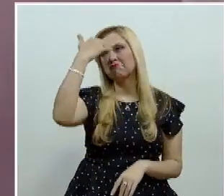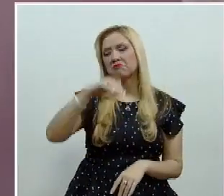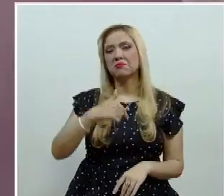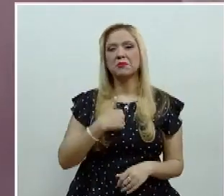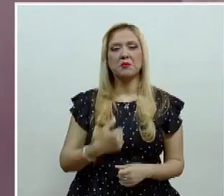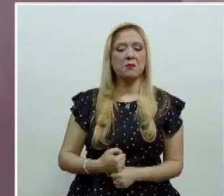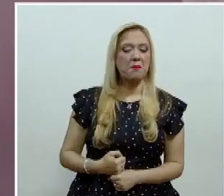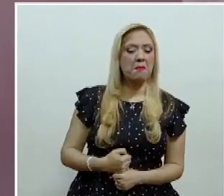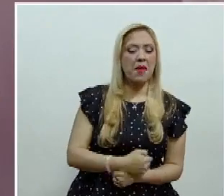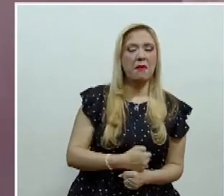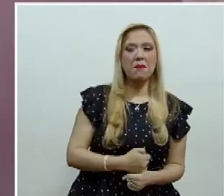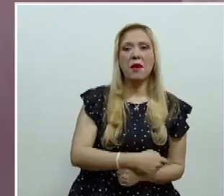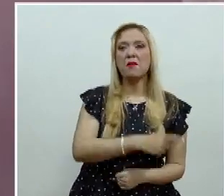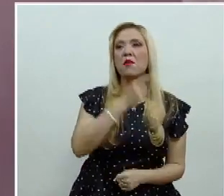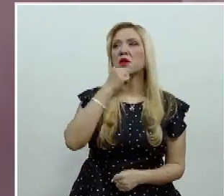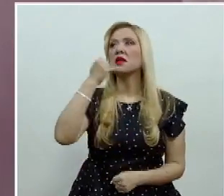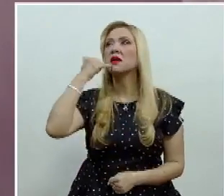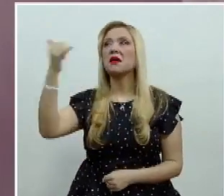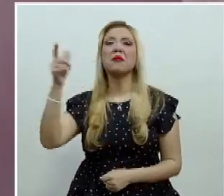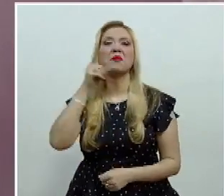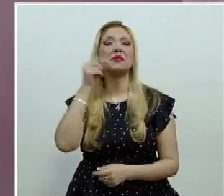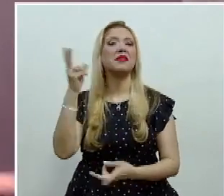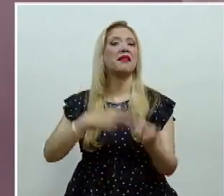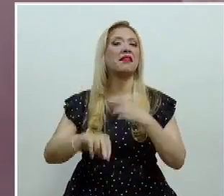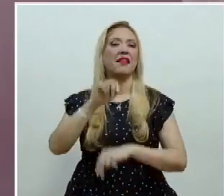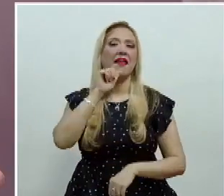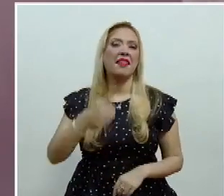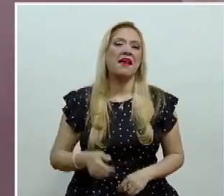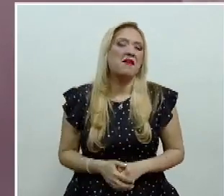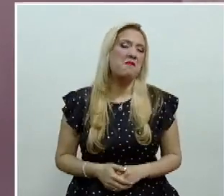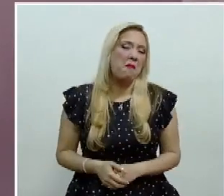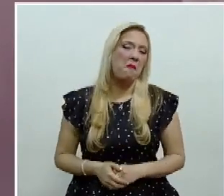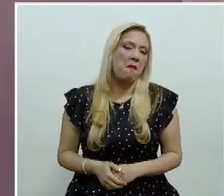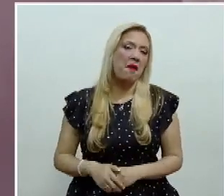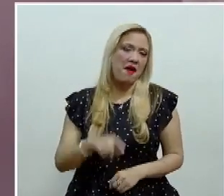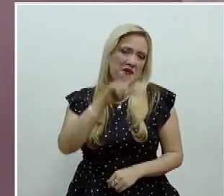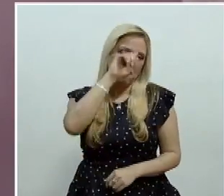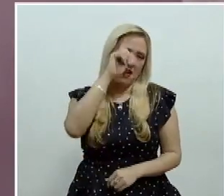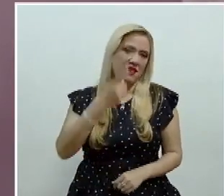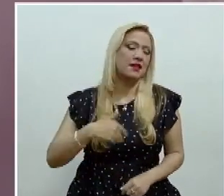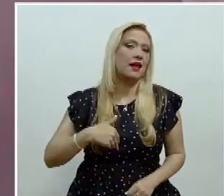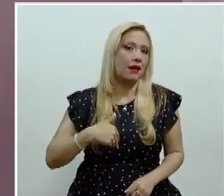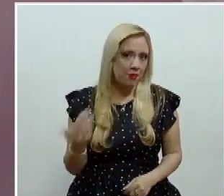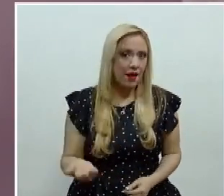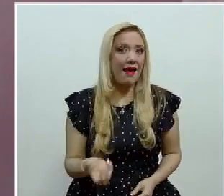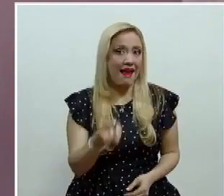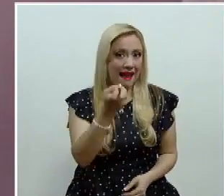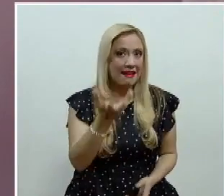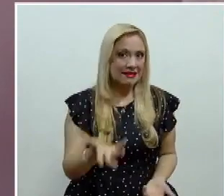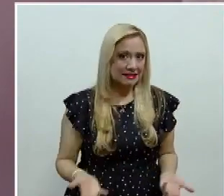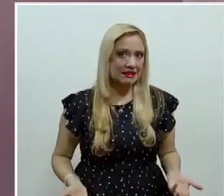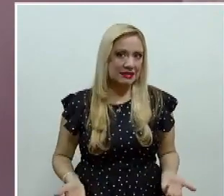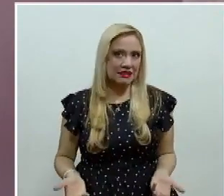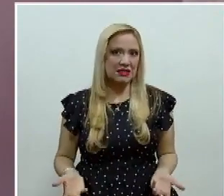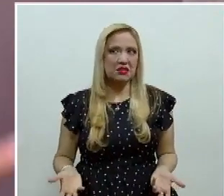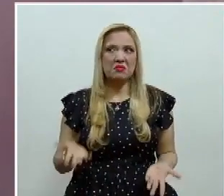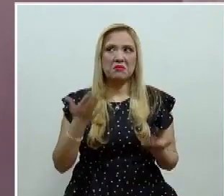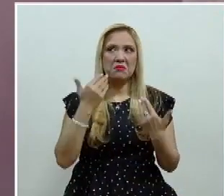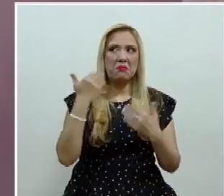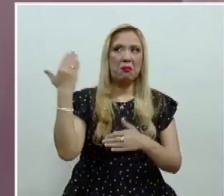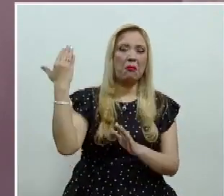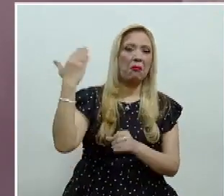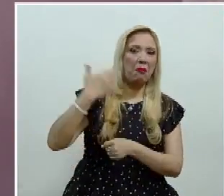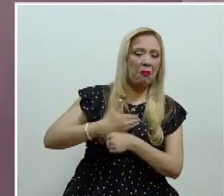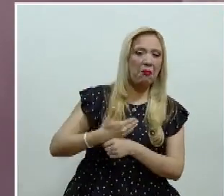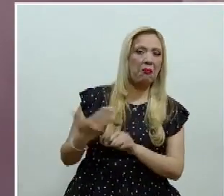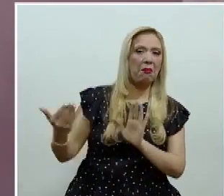mi pareja y llama a la policía no viene, pues para mí va a ser más fácil seguirla violentando, porque voy a detectar que no hay una sanción,